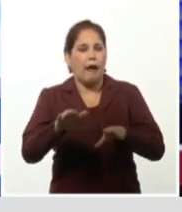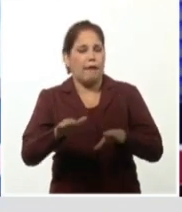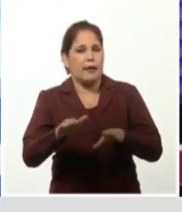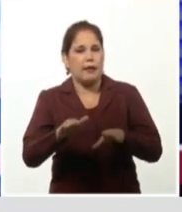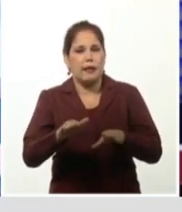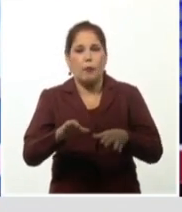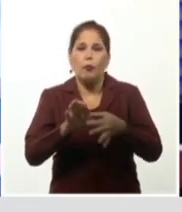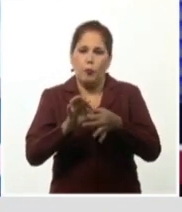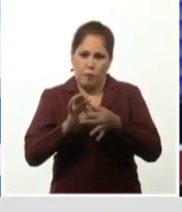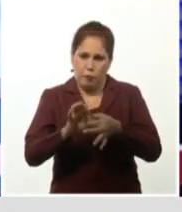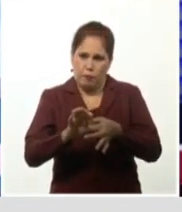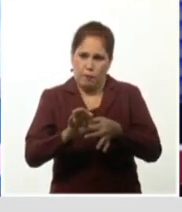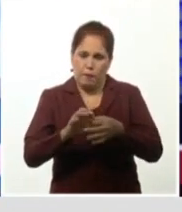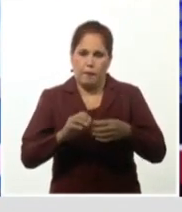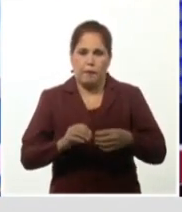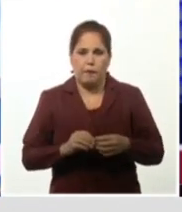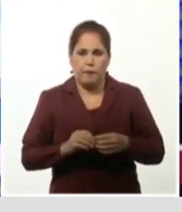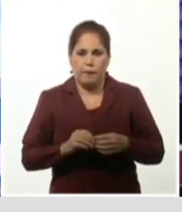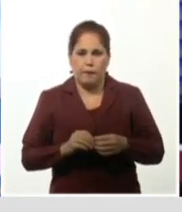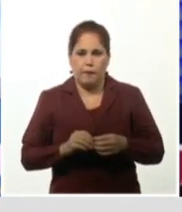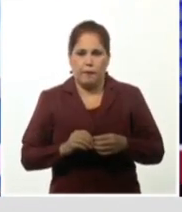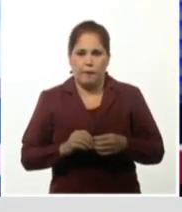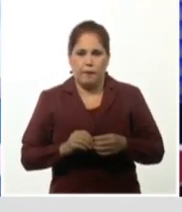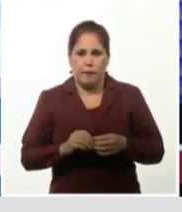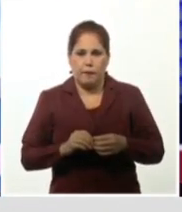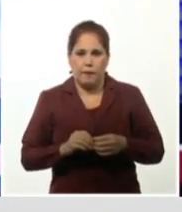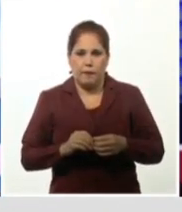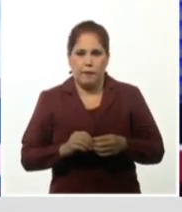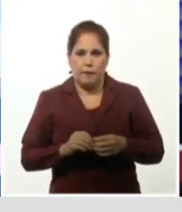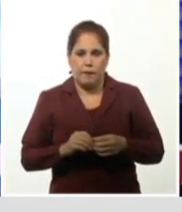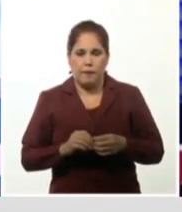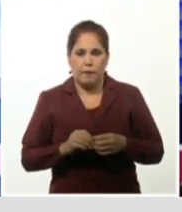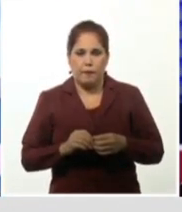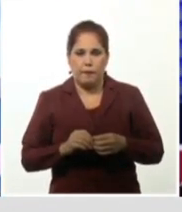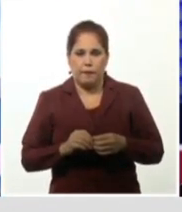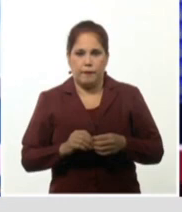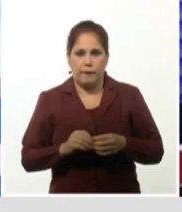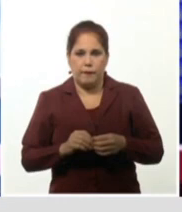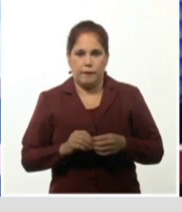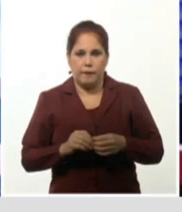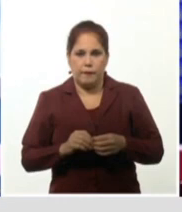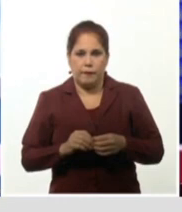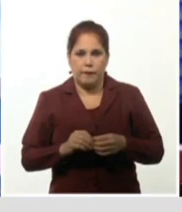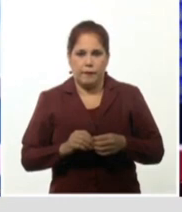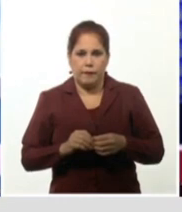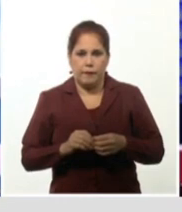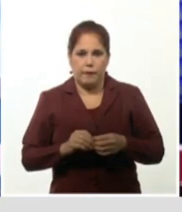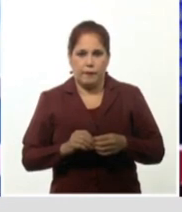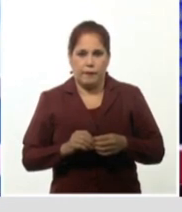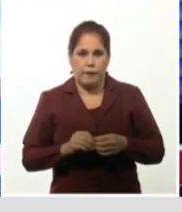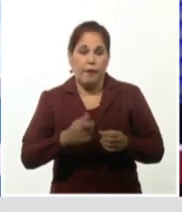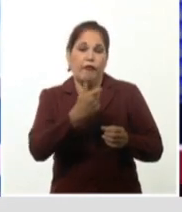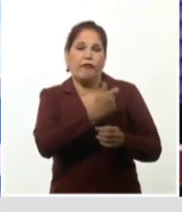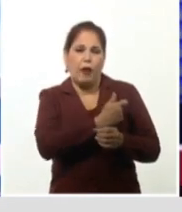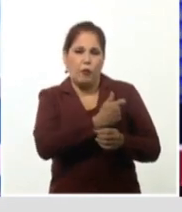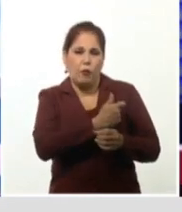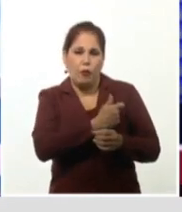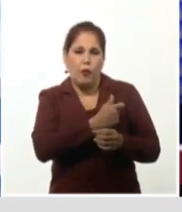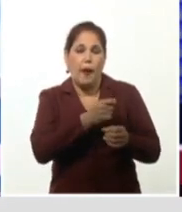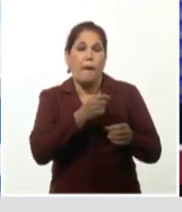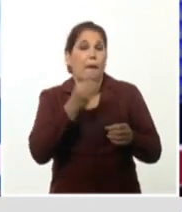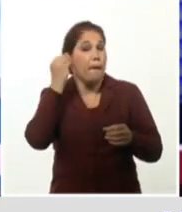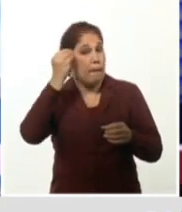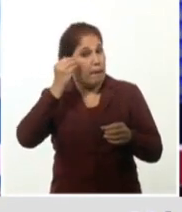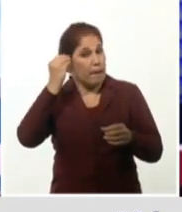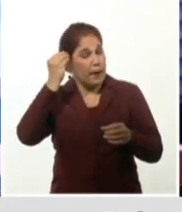graves. Estos eventos, en el caso de vacunas, los que se esperan que pueden ocurrir con una